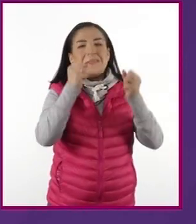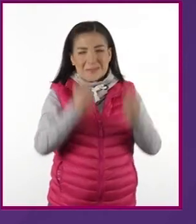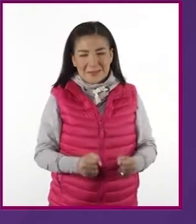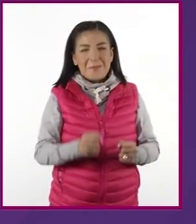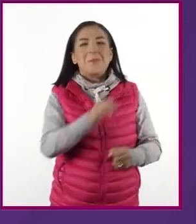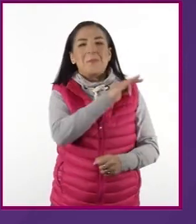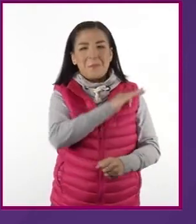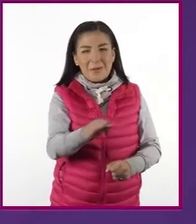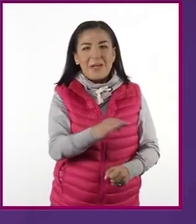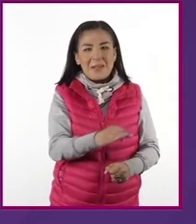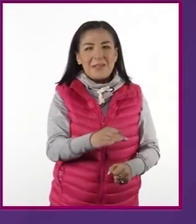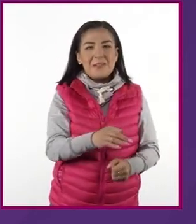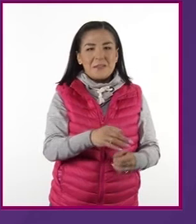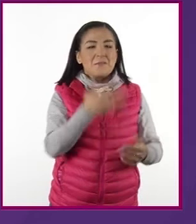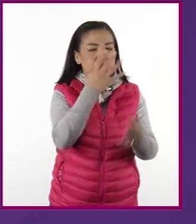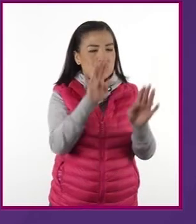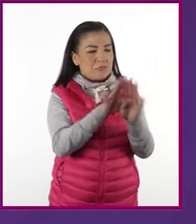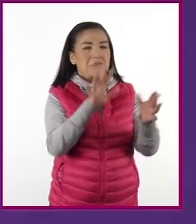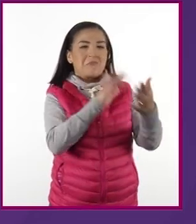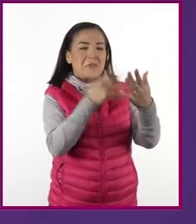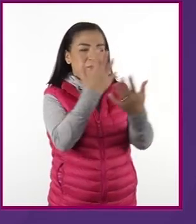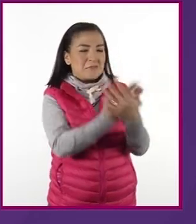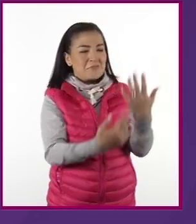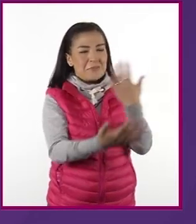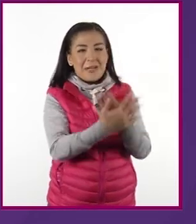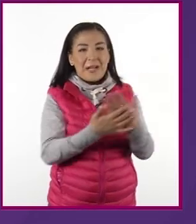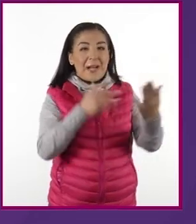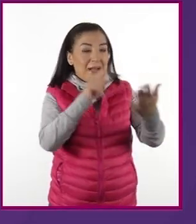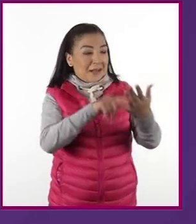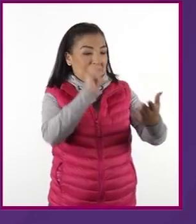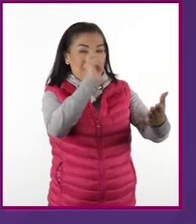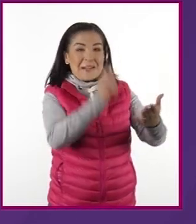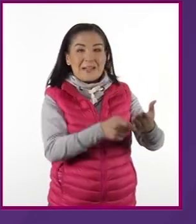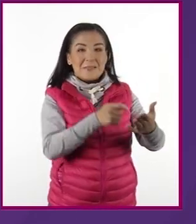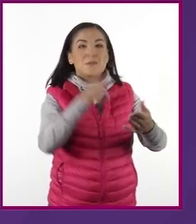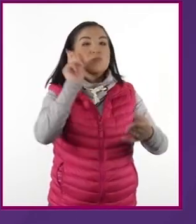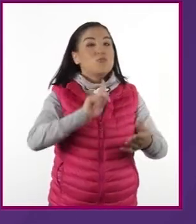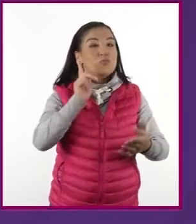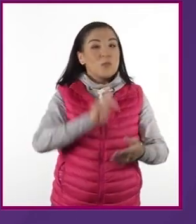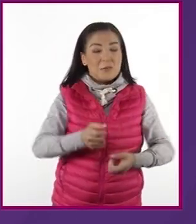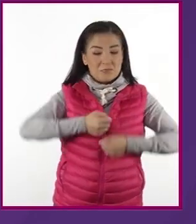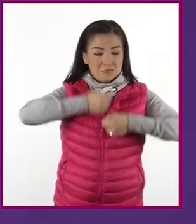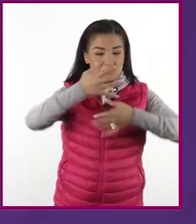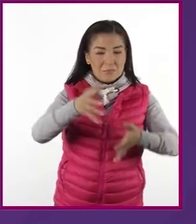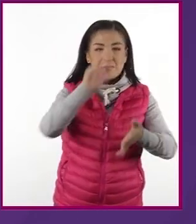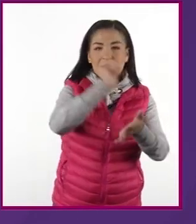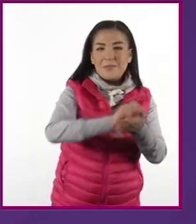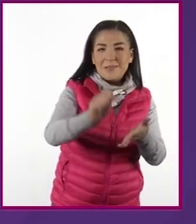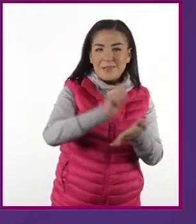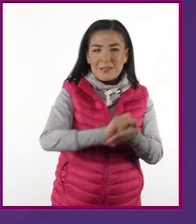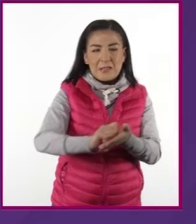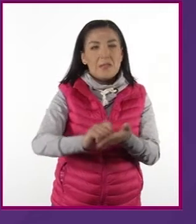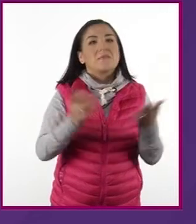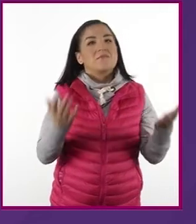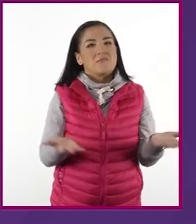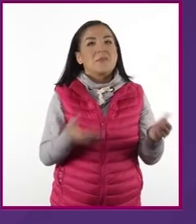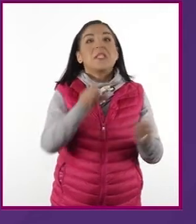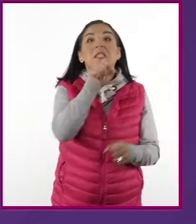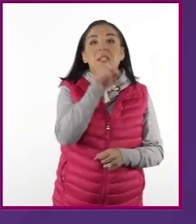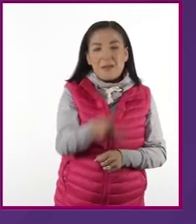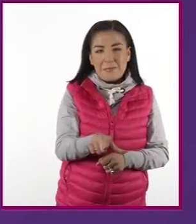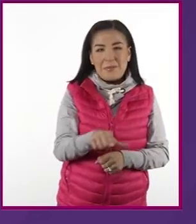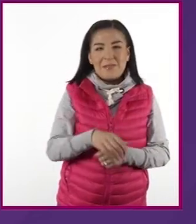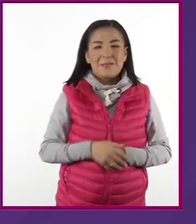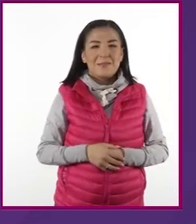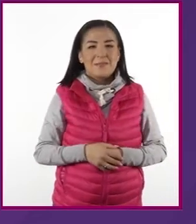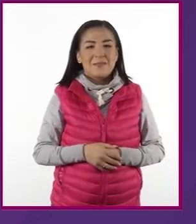manos no solo una muestra de la cuentística femenina actual, sino además y sobre todo